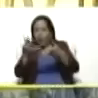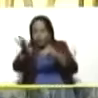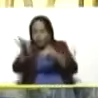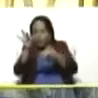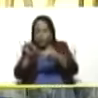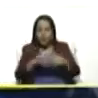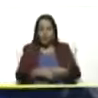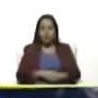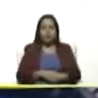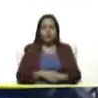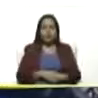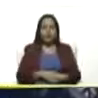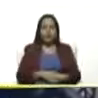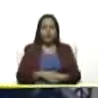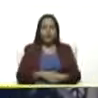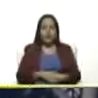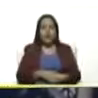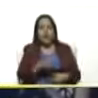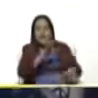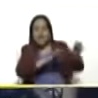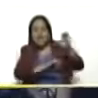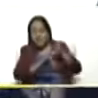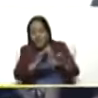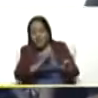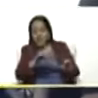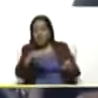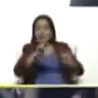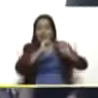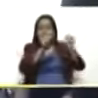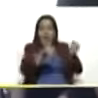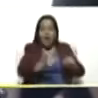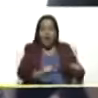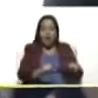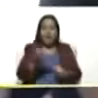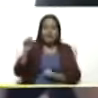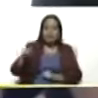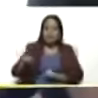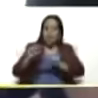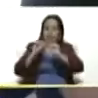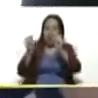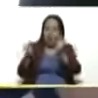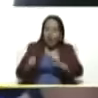una ciencia, es un arte. Es un arte por completo. ¿Verdad? Sí.